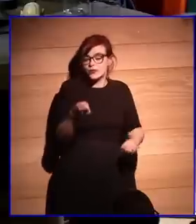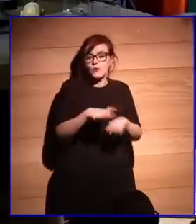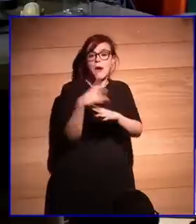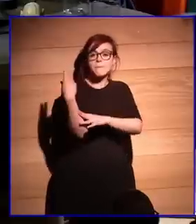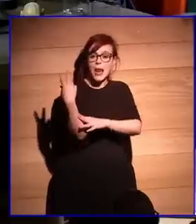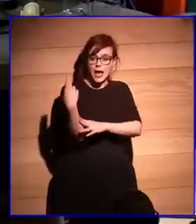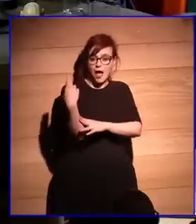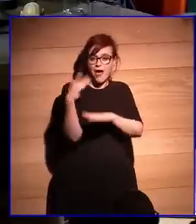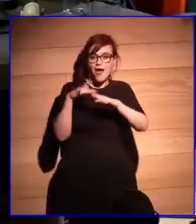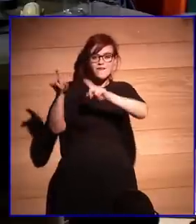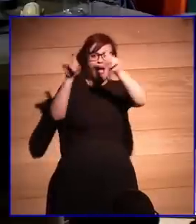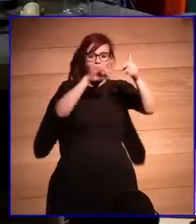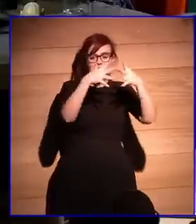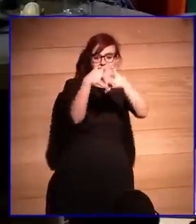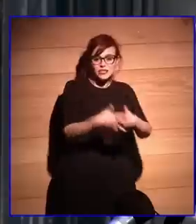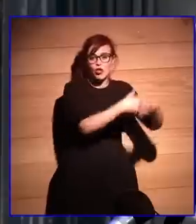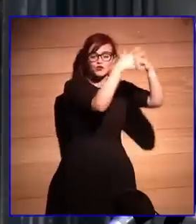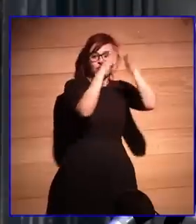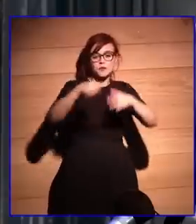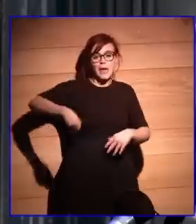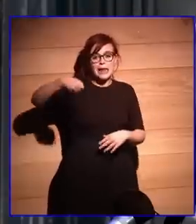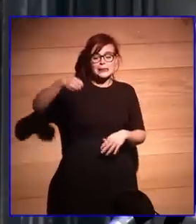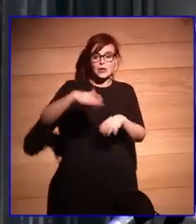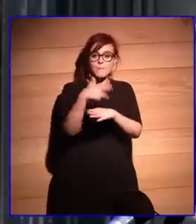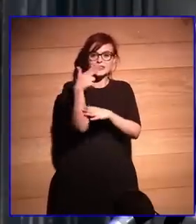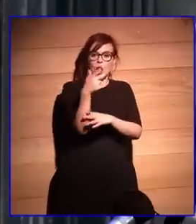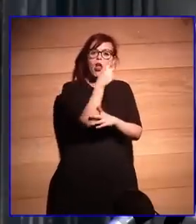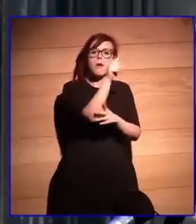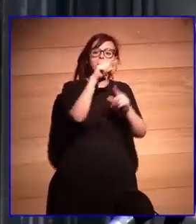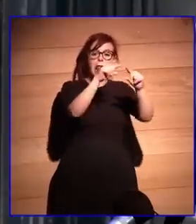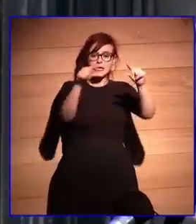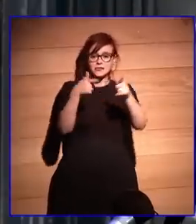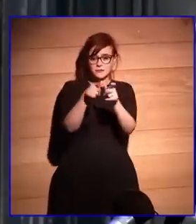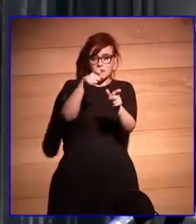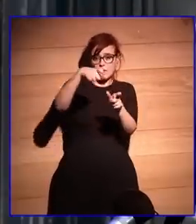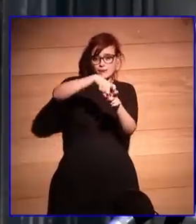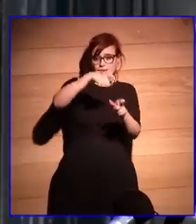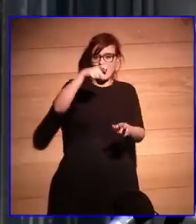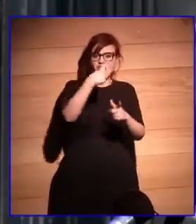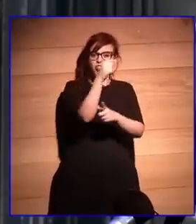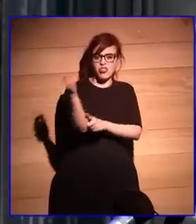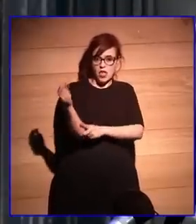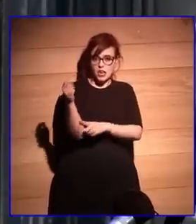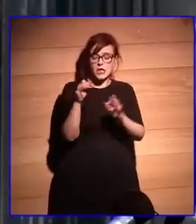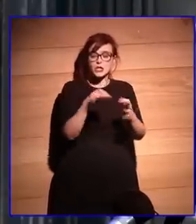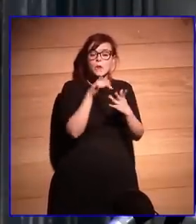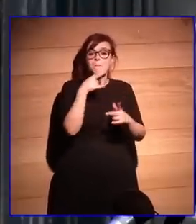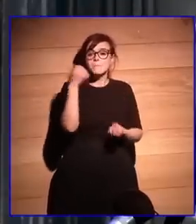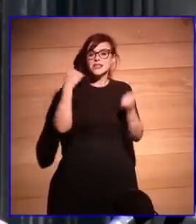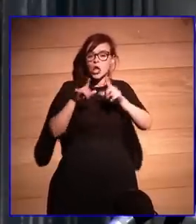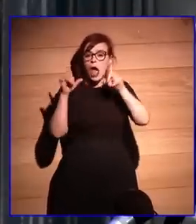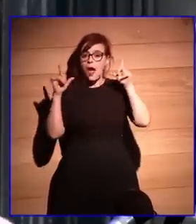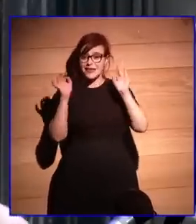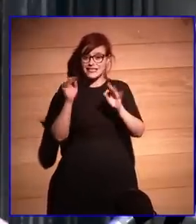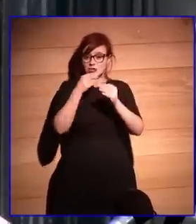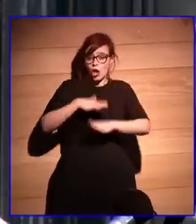pareja que viaja por Estados Unidos con un maletín, con una pistola y 100 balas. Y entregan a diversos personajes a lo